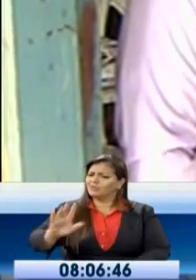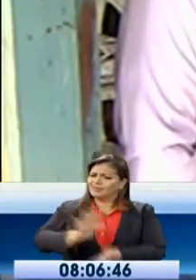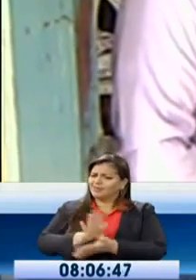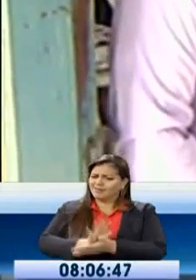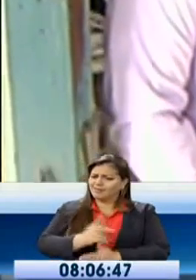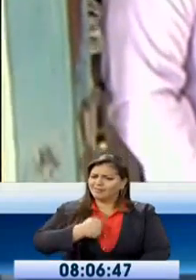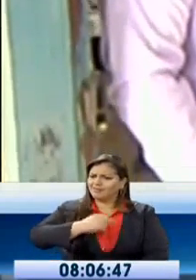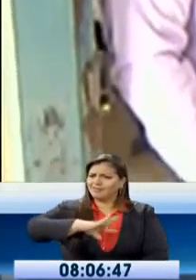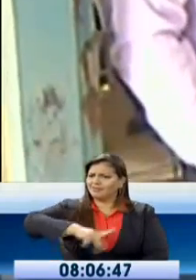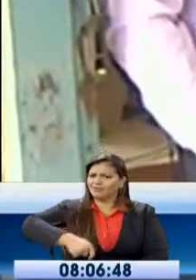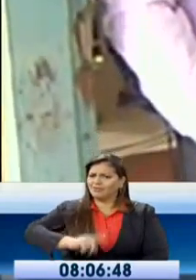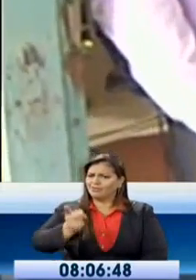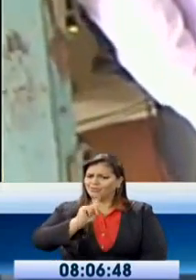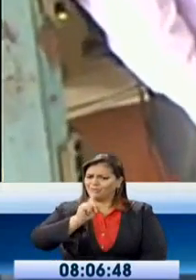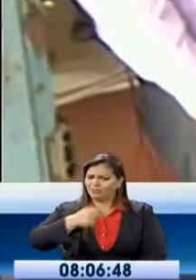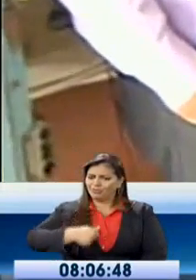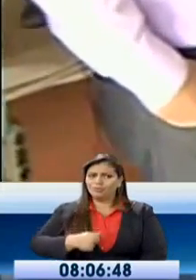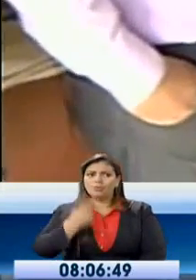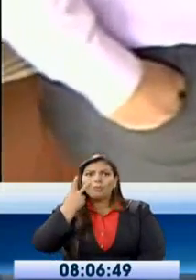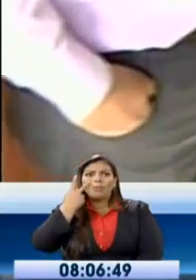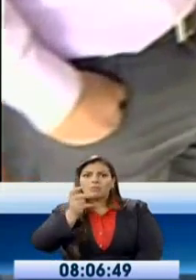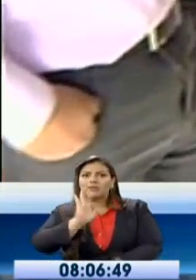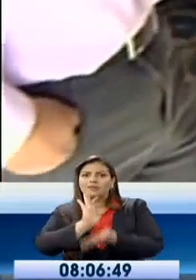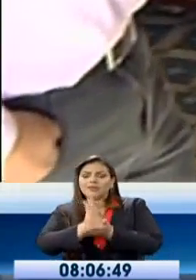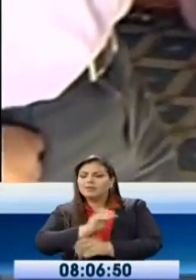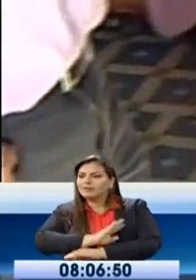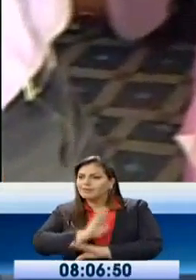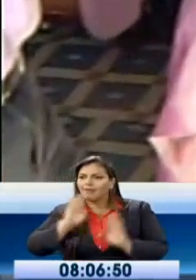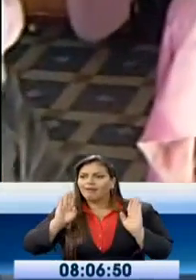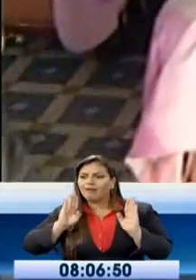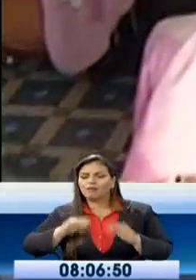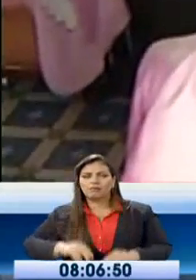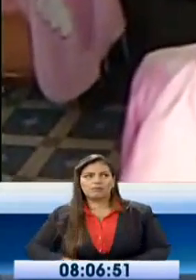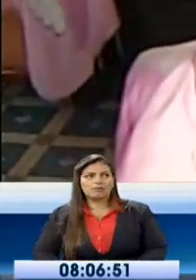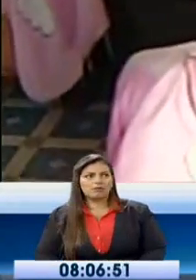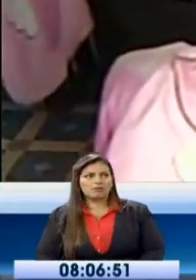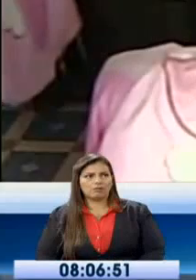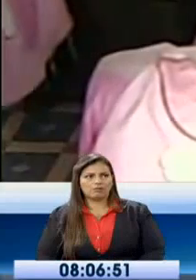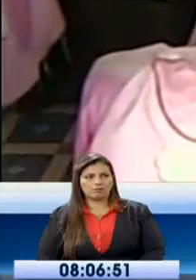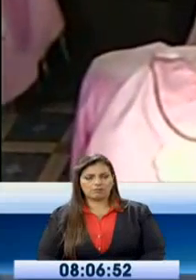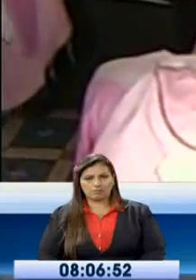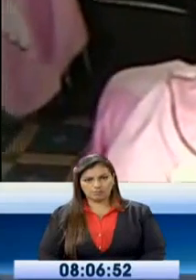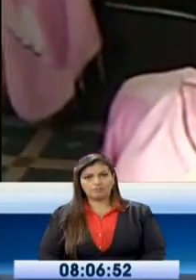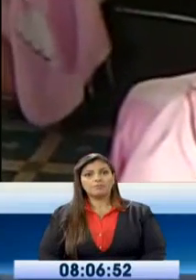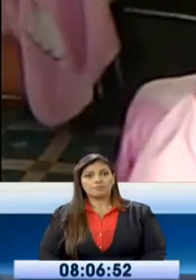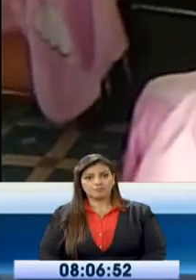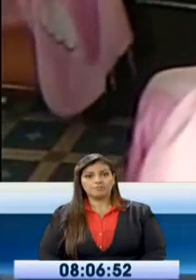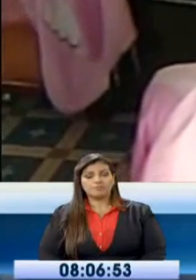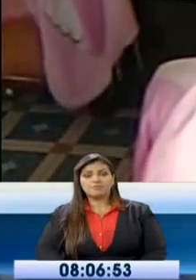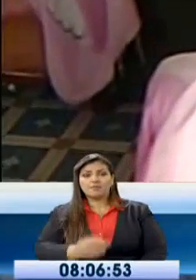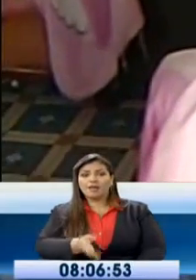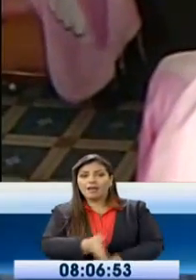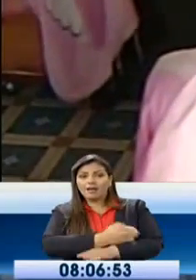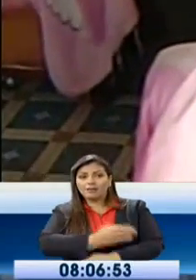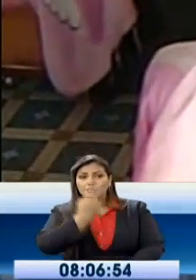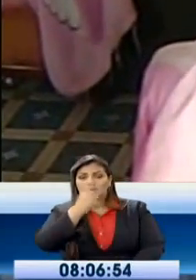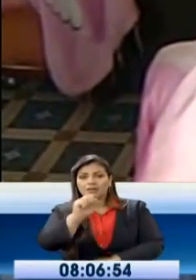no soy nada. Yo estaba en la esquina cuando yo vi que de un aveo, el muchacho se bajó y por eso que venía